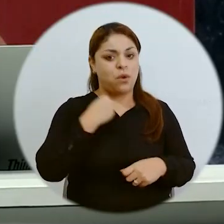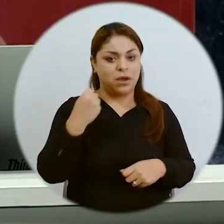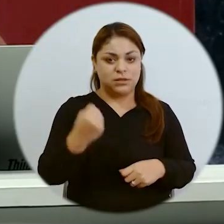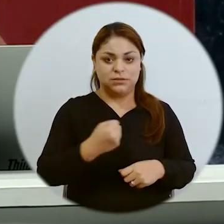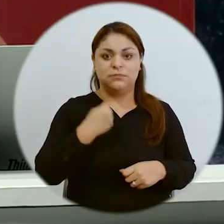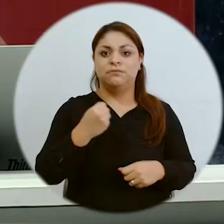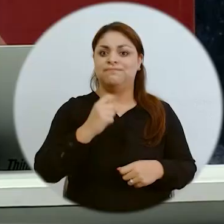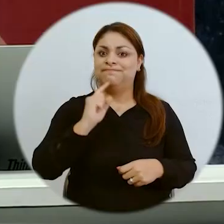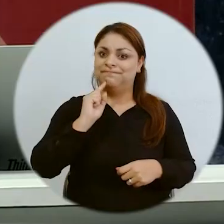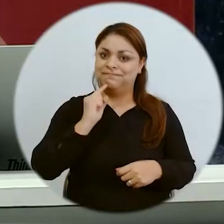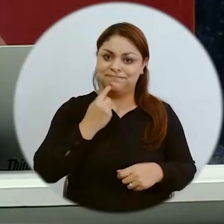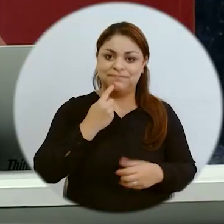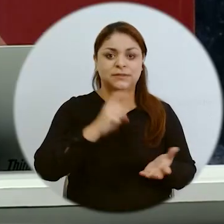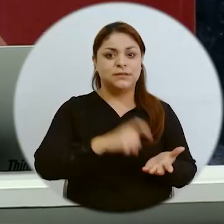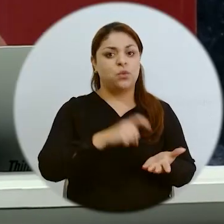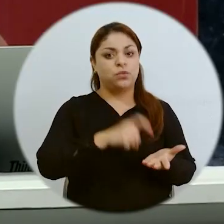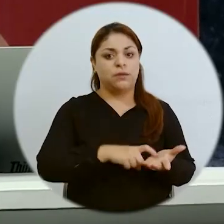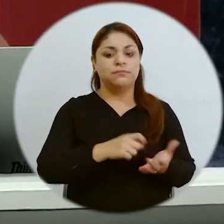sobreendeudando?